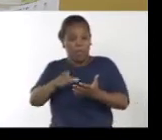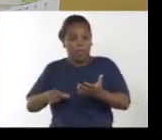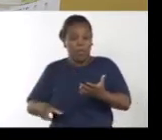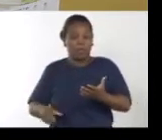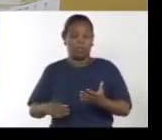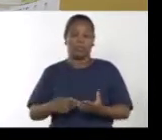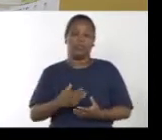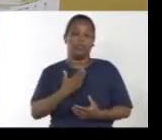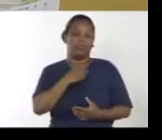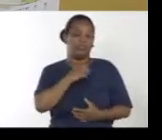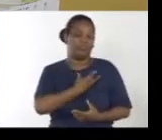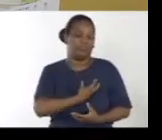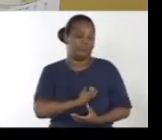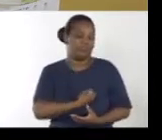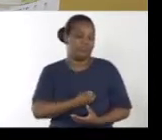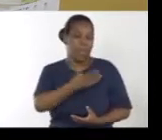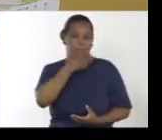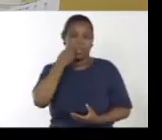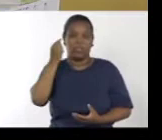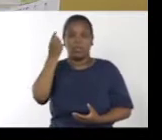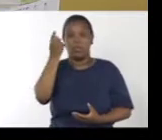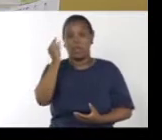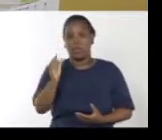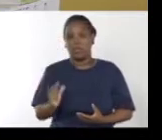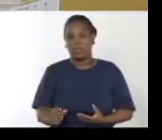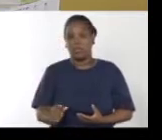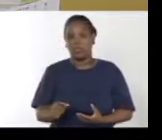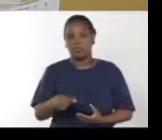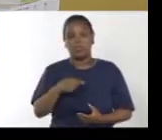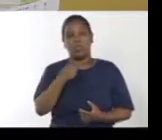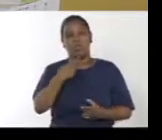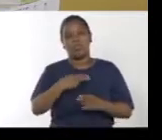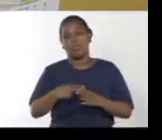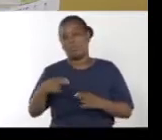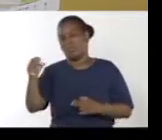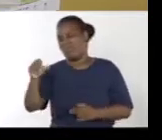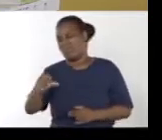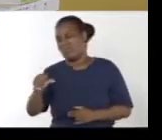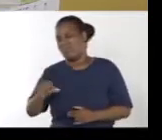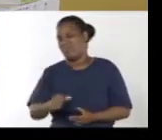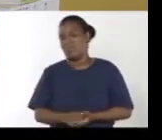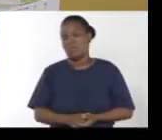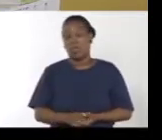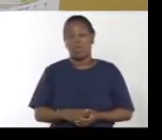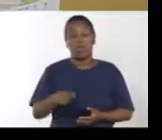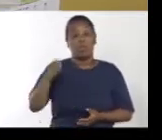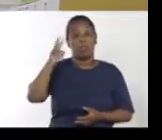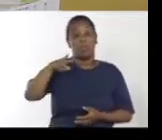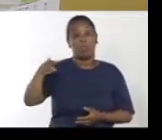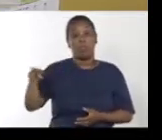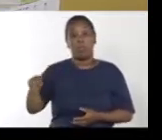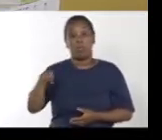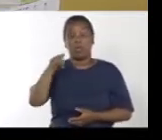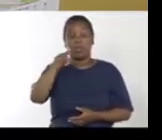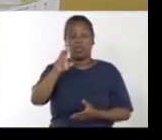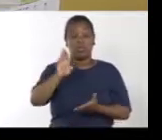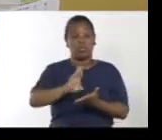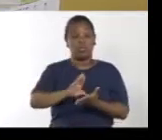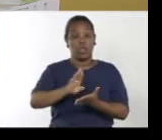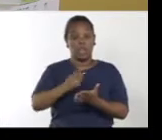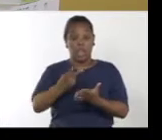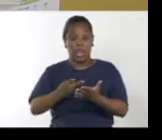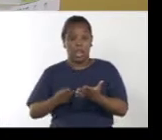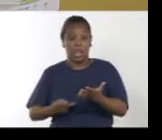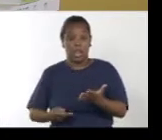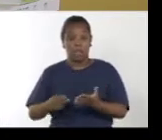que lamenta la pérdida de una persona o un acontecimiento desagradable. Localicen esta obra en sus